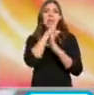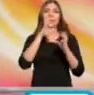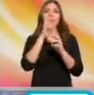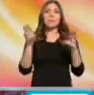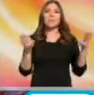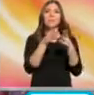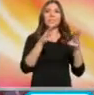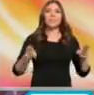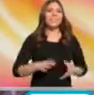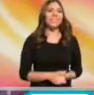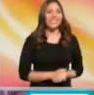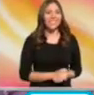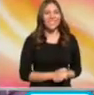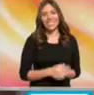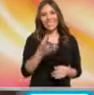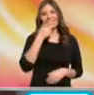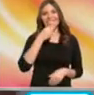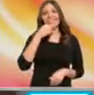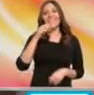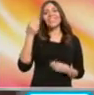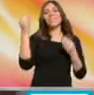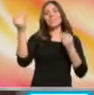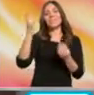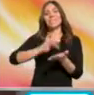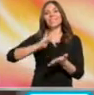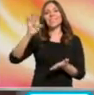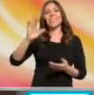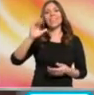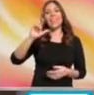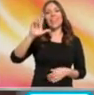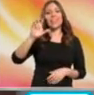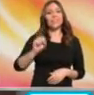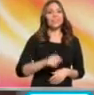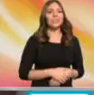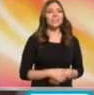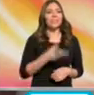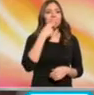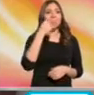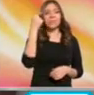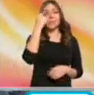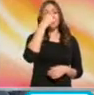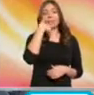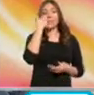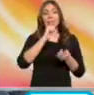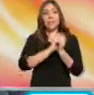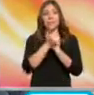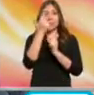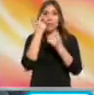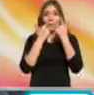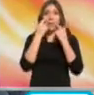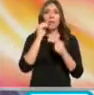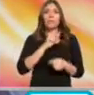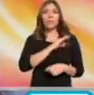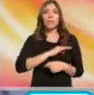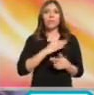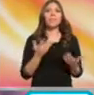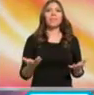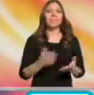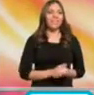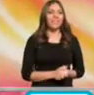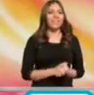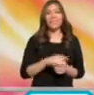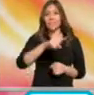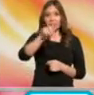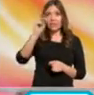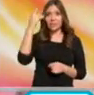de Peter Gabriel. Muchas gracias. Es que le brillan los ojos de una manera, Sí. no sé si de felicidad o de llanto, Sí, ojo pero... Remy ya. ¿Ustedes nunca escucharon el